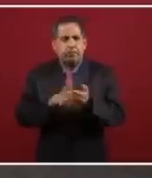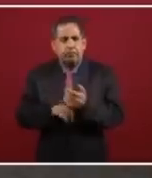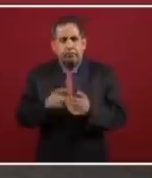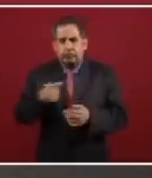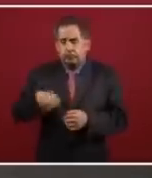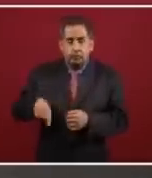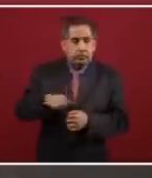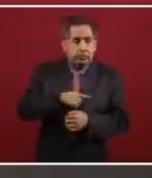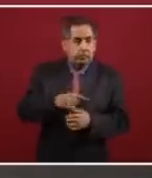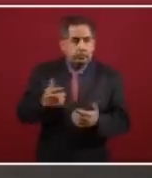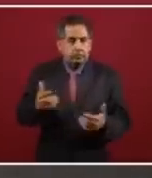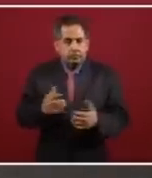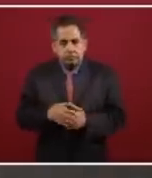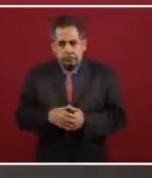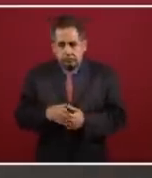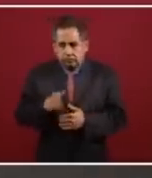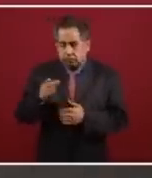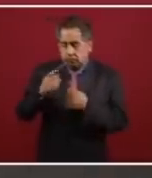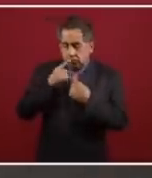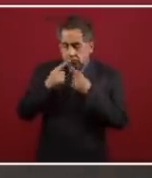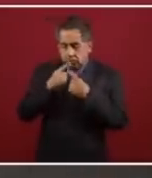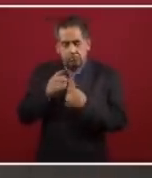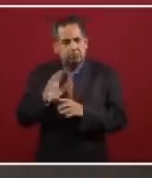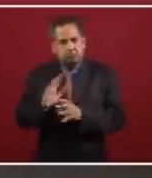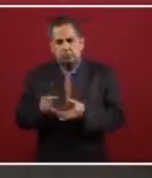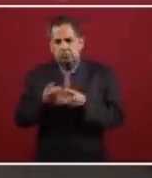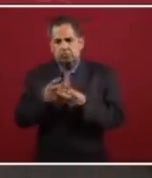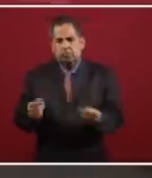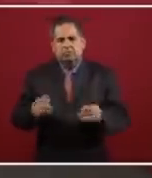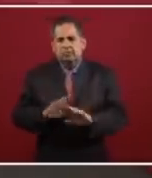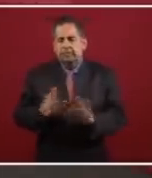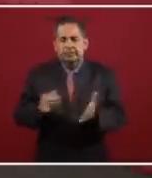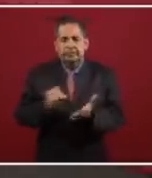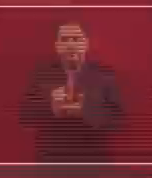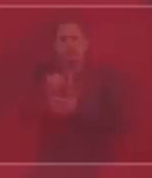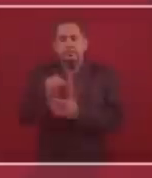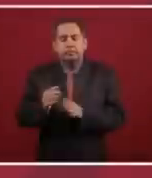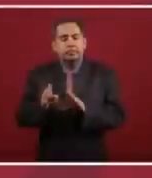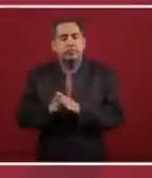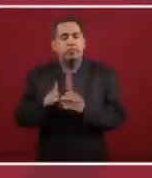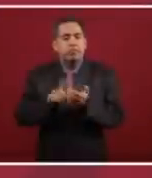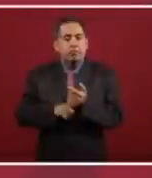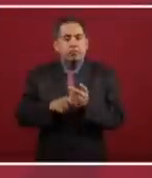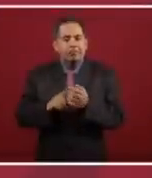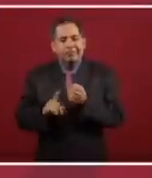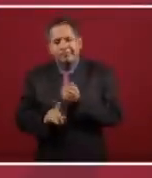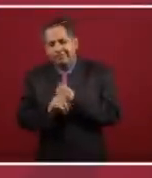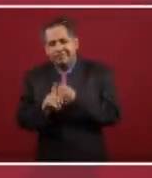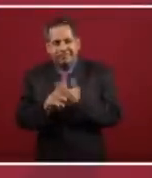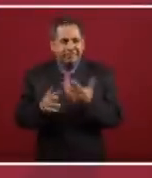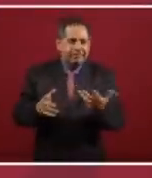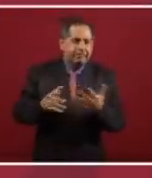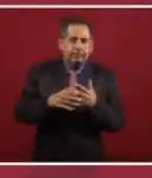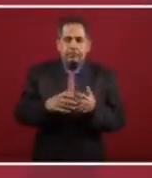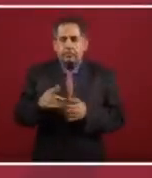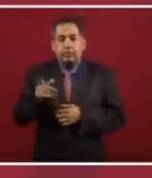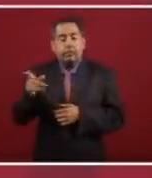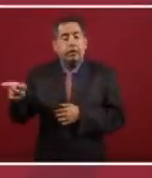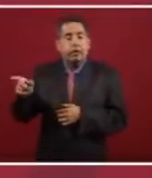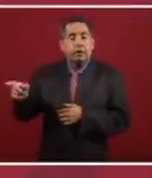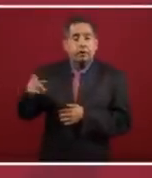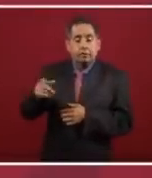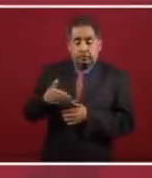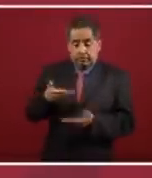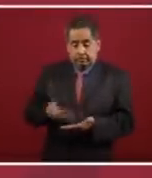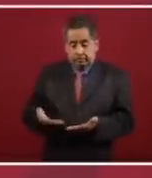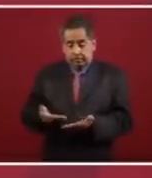vamos a resolver de esta manera el problema de la saturación del